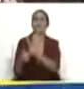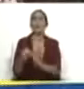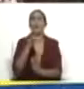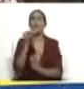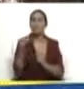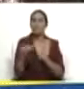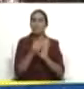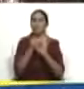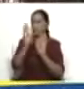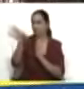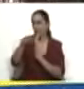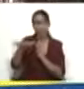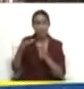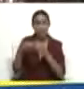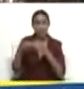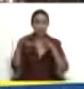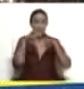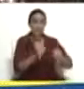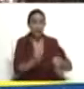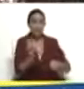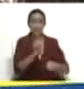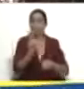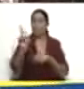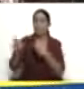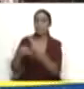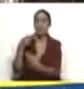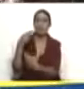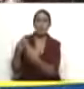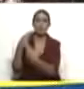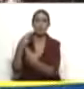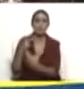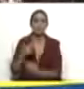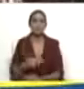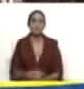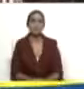y no volverán más nunca.